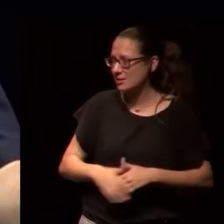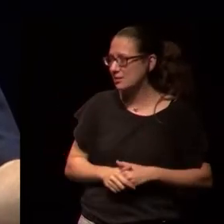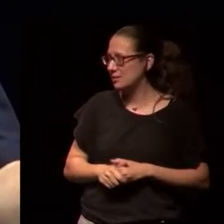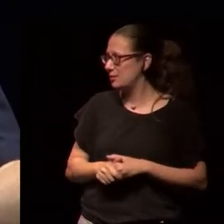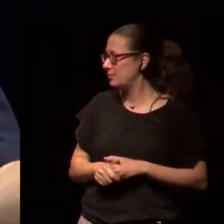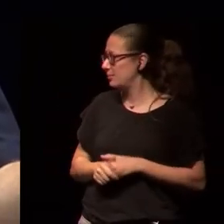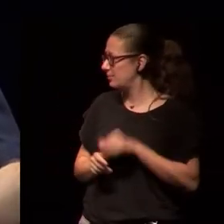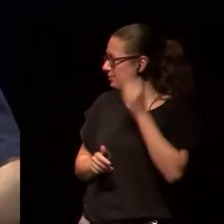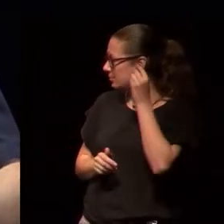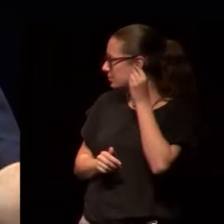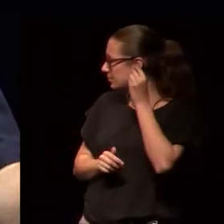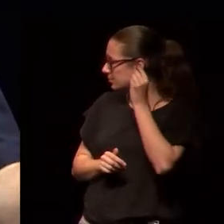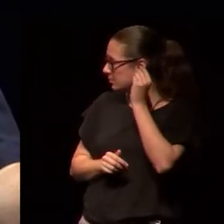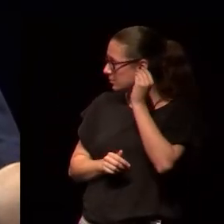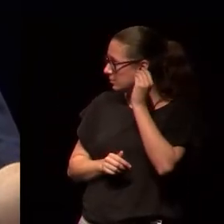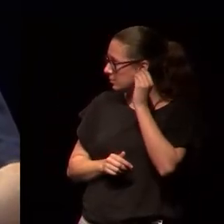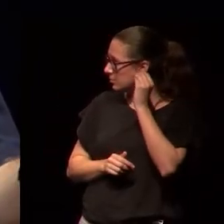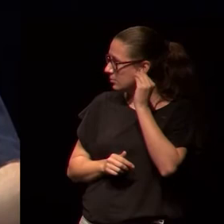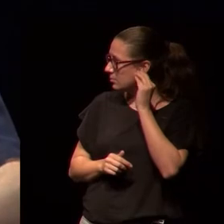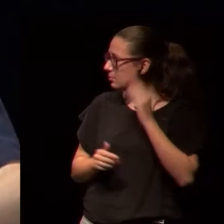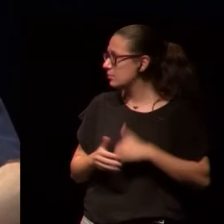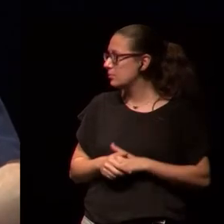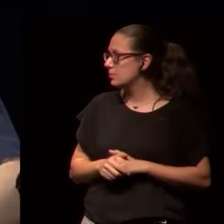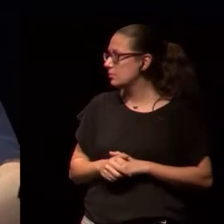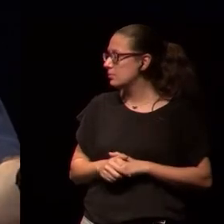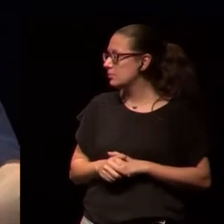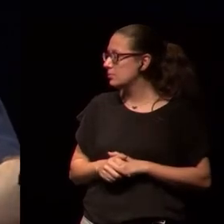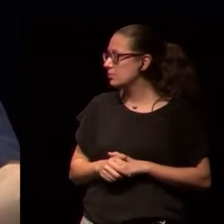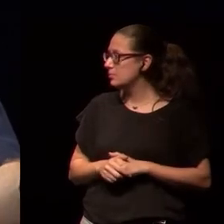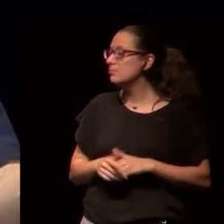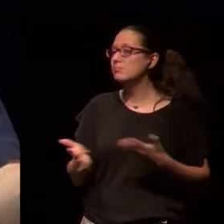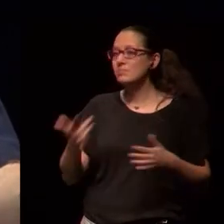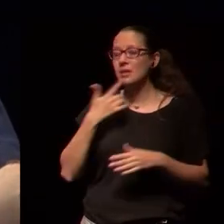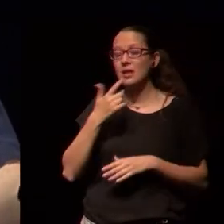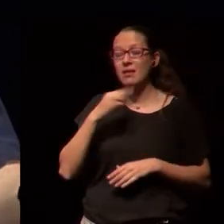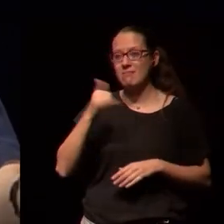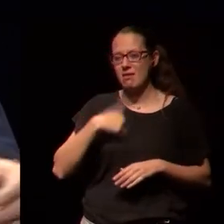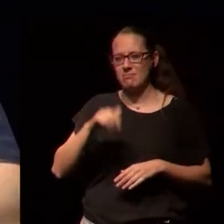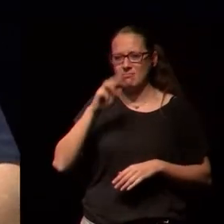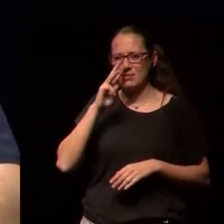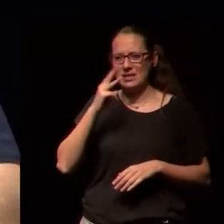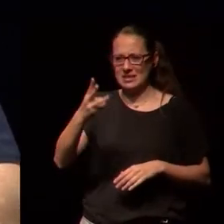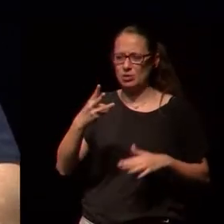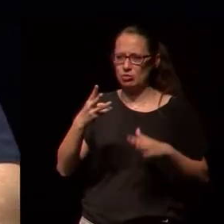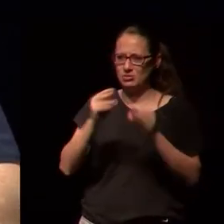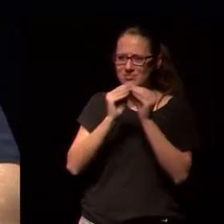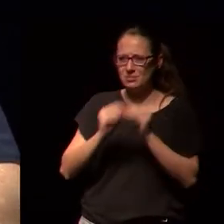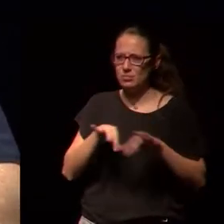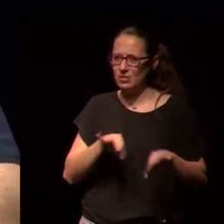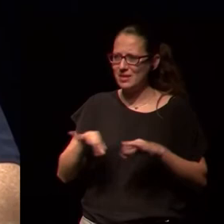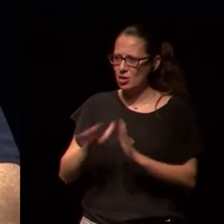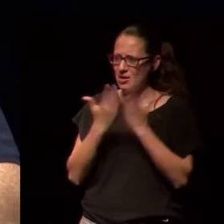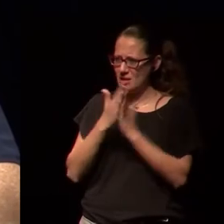Eva decía que llevo 3 años preparando un libro, ¿no?, con la